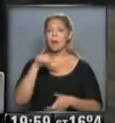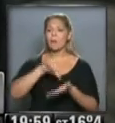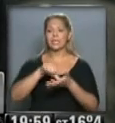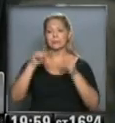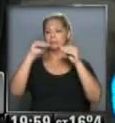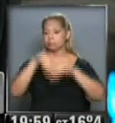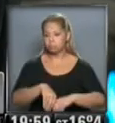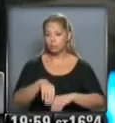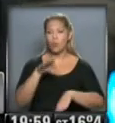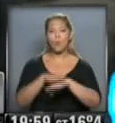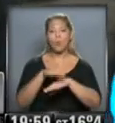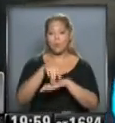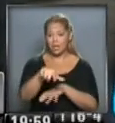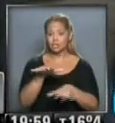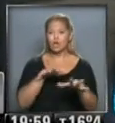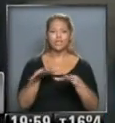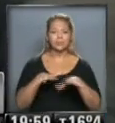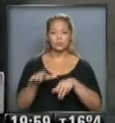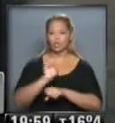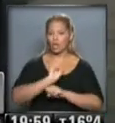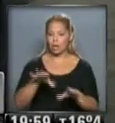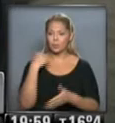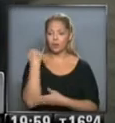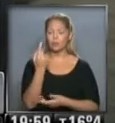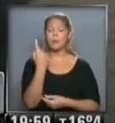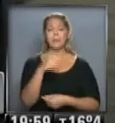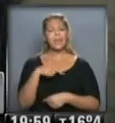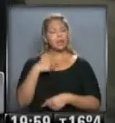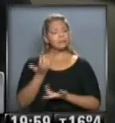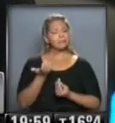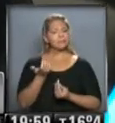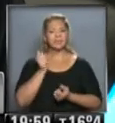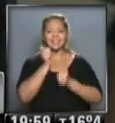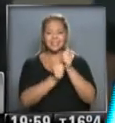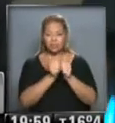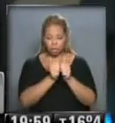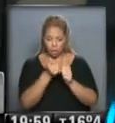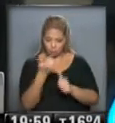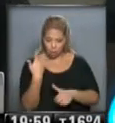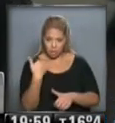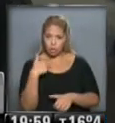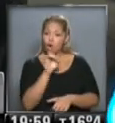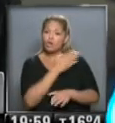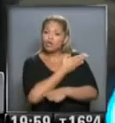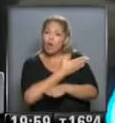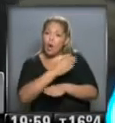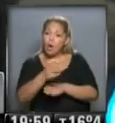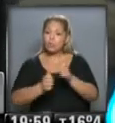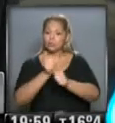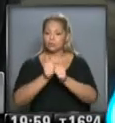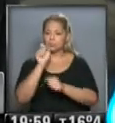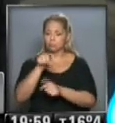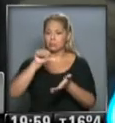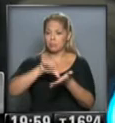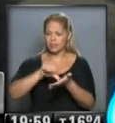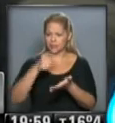y a la crisis económica. Sin embargo, la historia, no solamente la historia reciente, sino toda la historia del país,